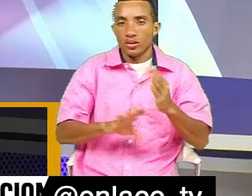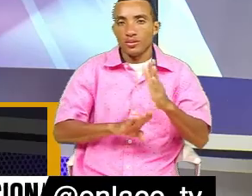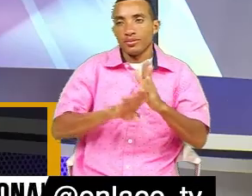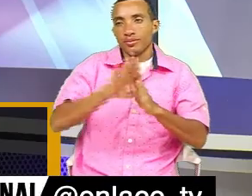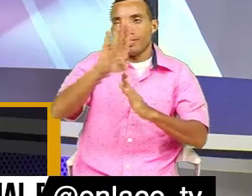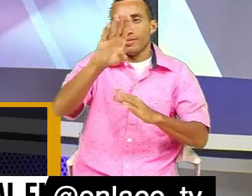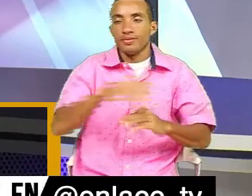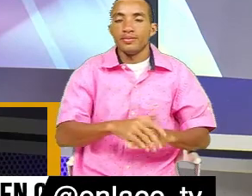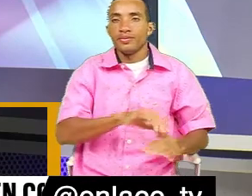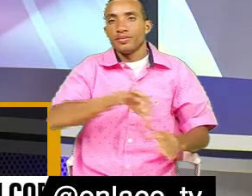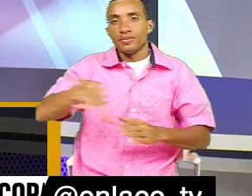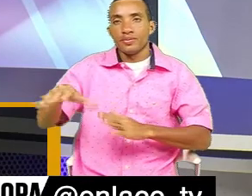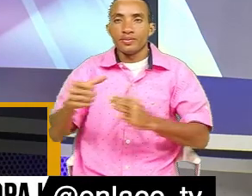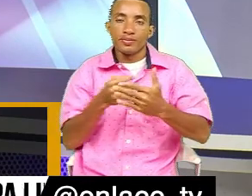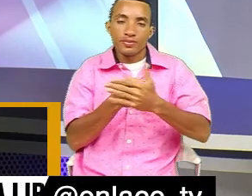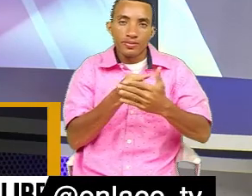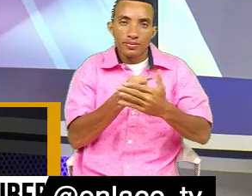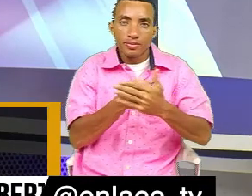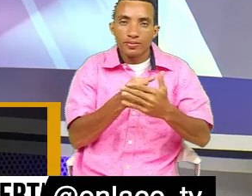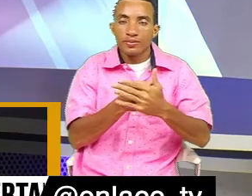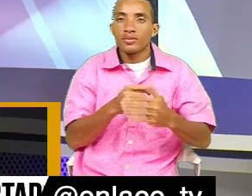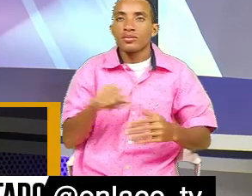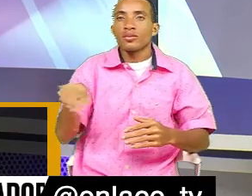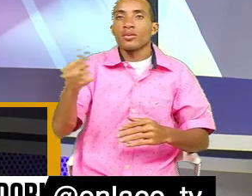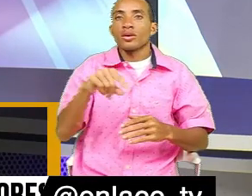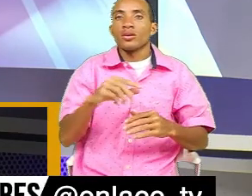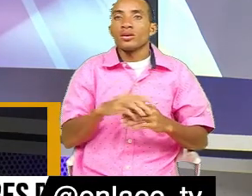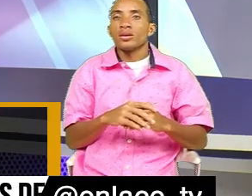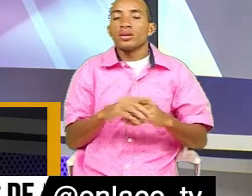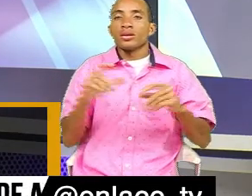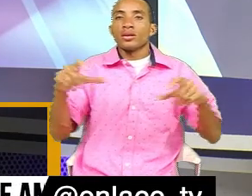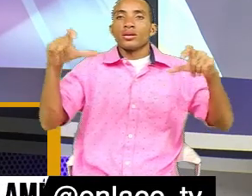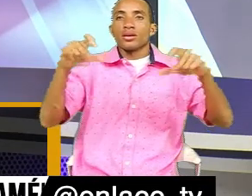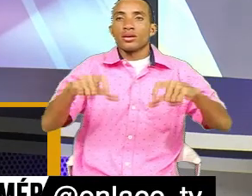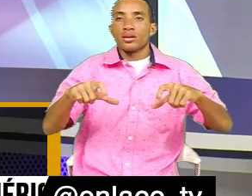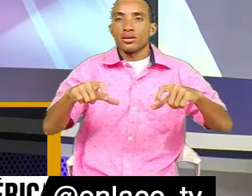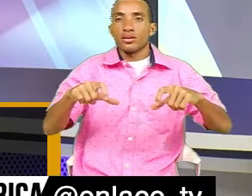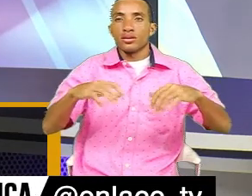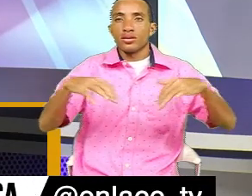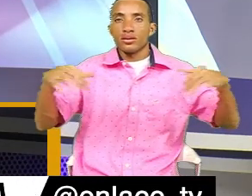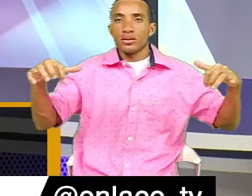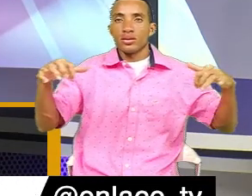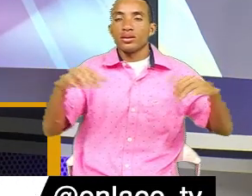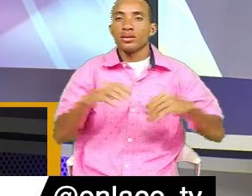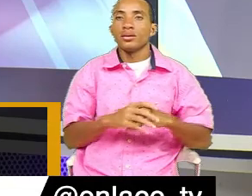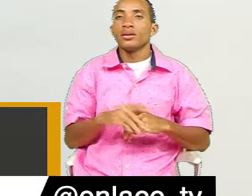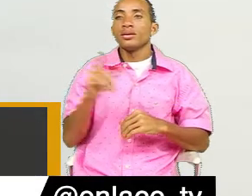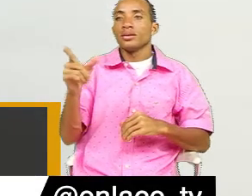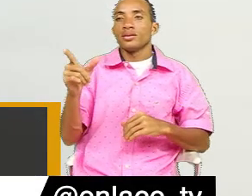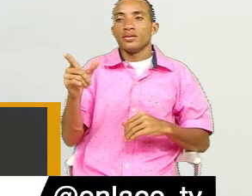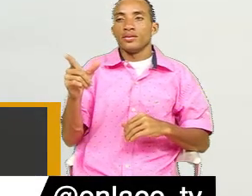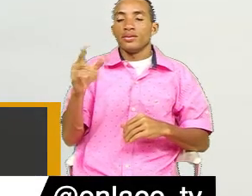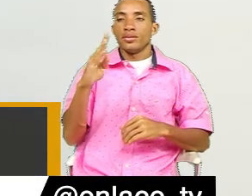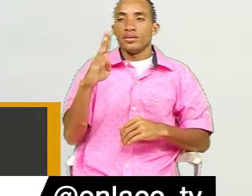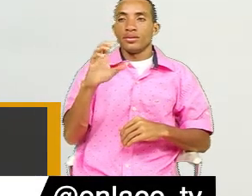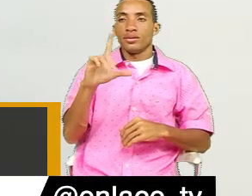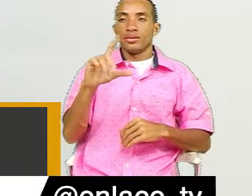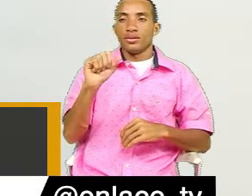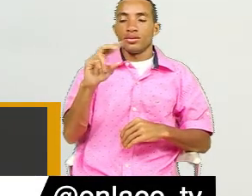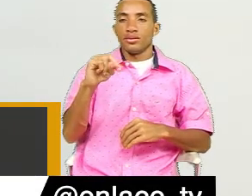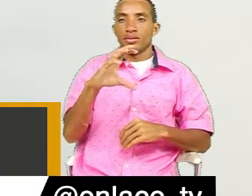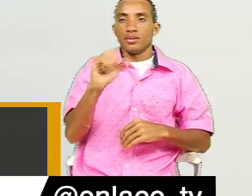gestiones, pues ustedes analizarán lo que está sucediendo con las obras de allí, de la cancha del barrio, de la cancha del Blanca Durán de Padilla. Vamos a estar muy pendientes,